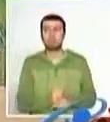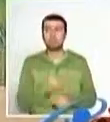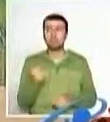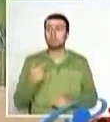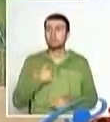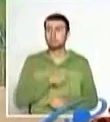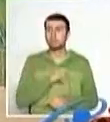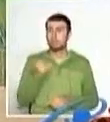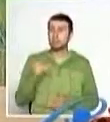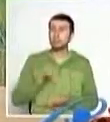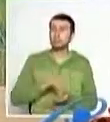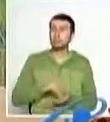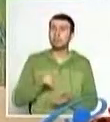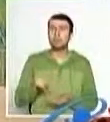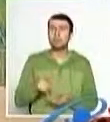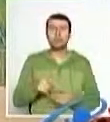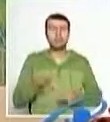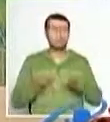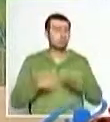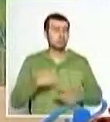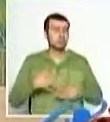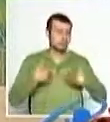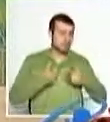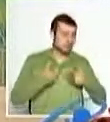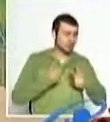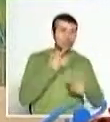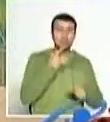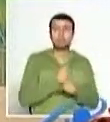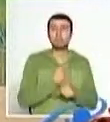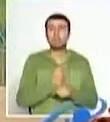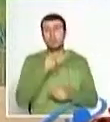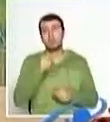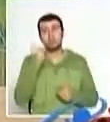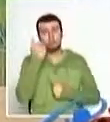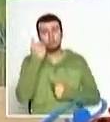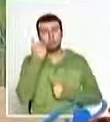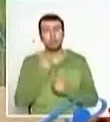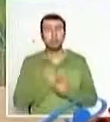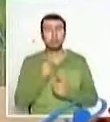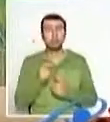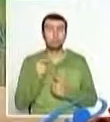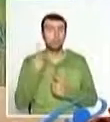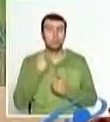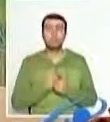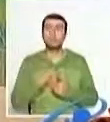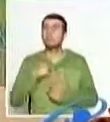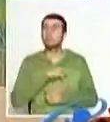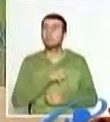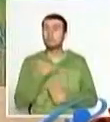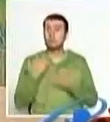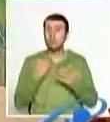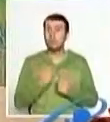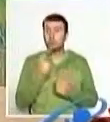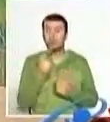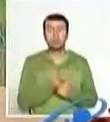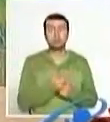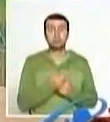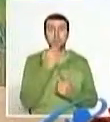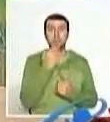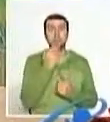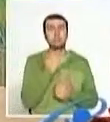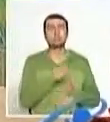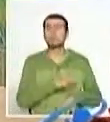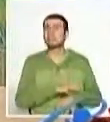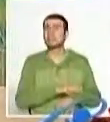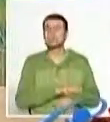una angustia en el proceso de la enfermedad que realmente queremos decirle a ustedes, la medicina es muy